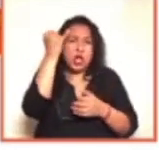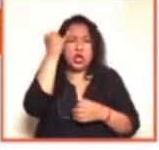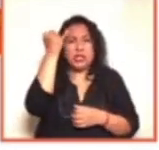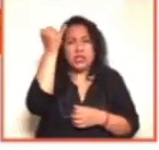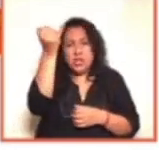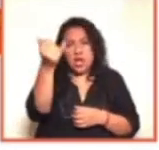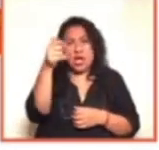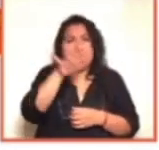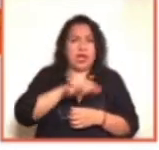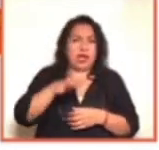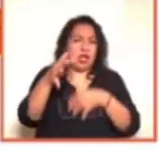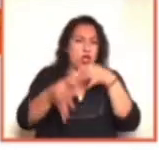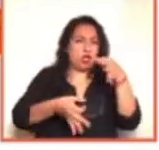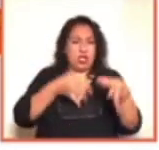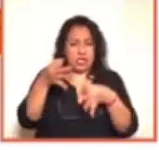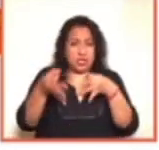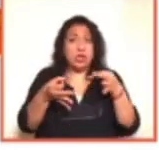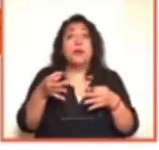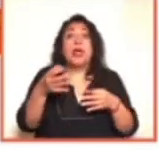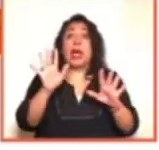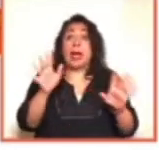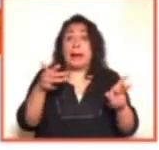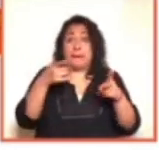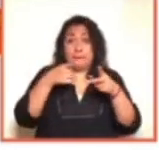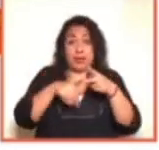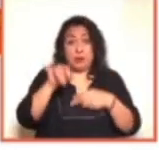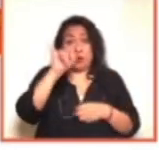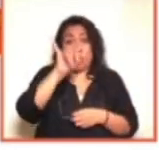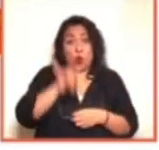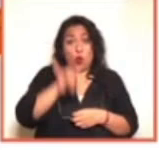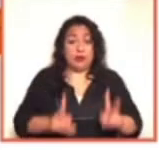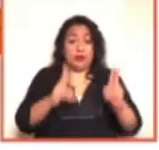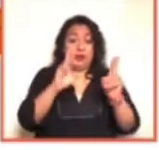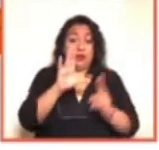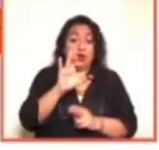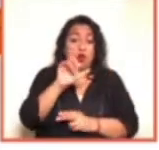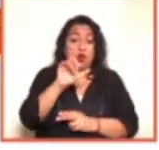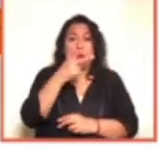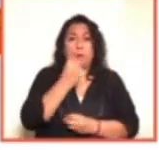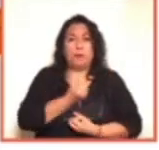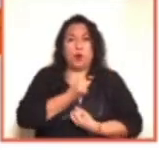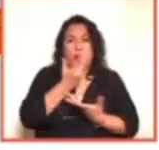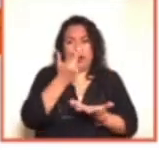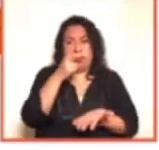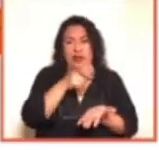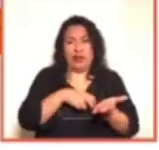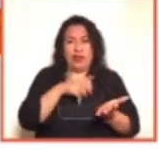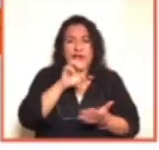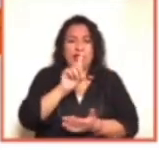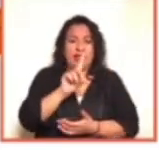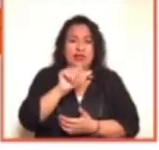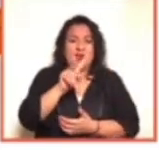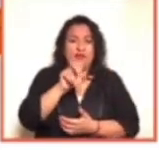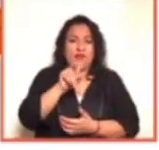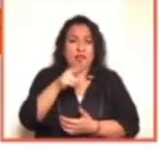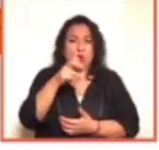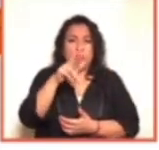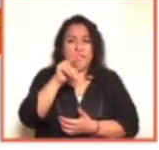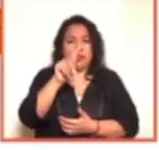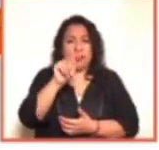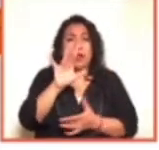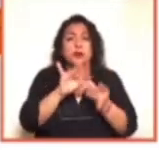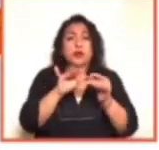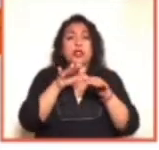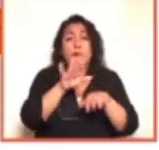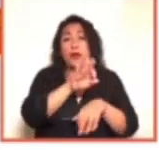espacio informativo. Y para iniciar con los jueves de columna, el poeta, editor y ensayista David Huerta nos habla sobre una de las efemérides